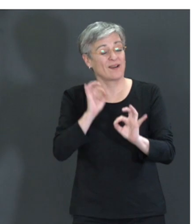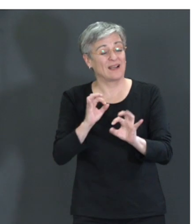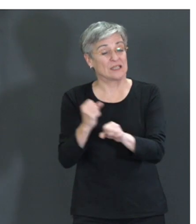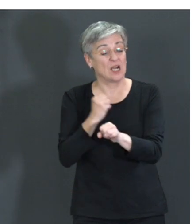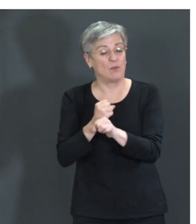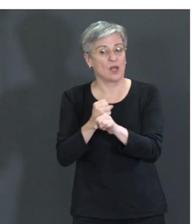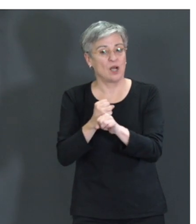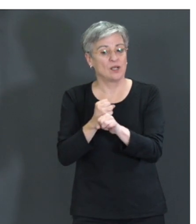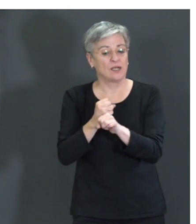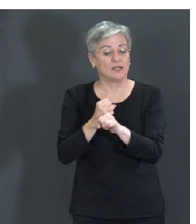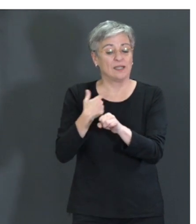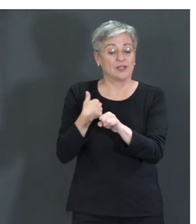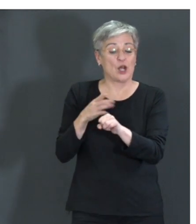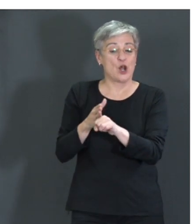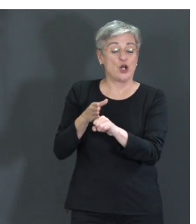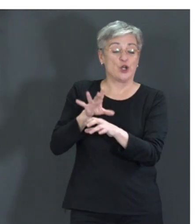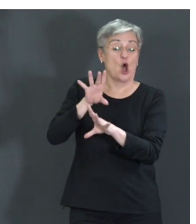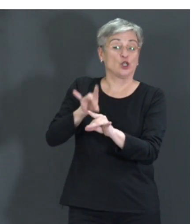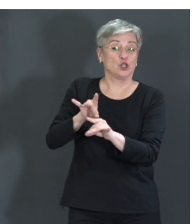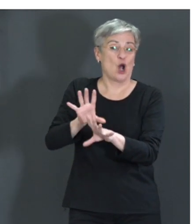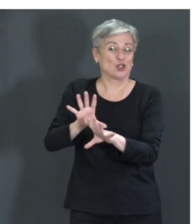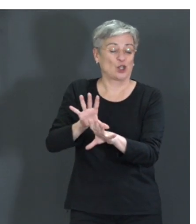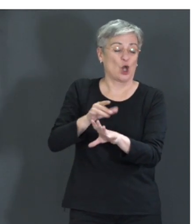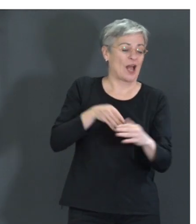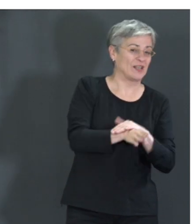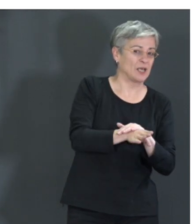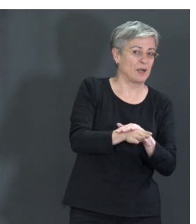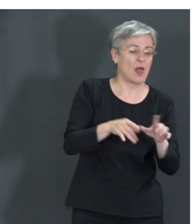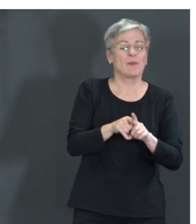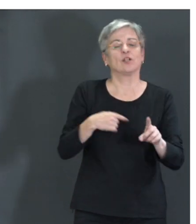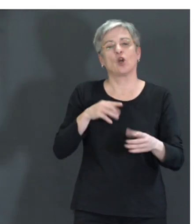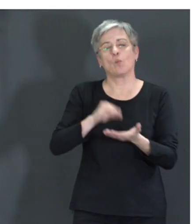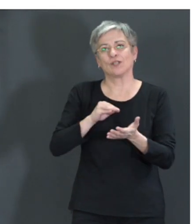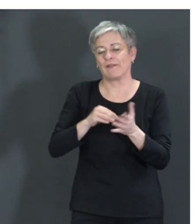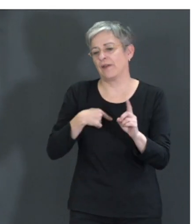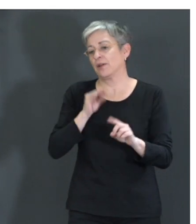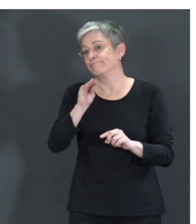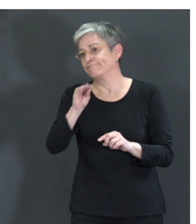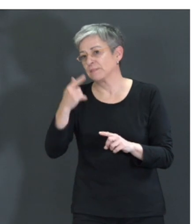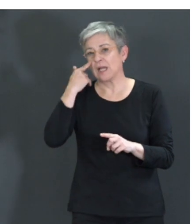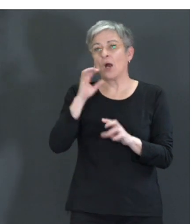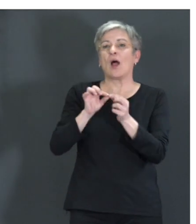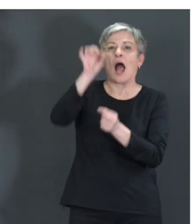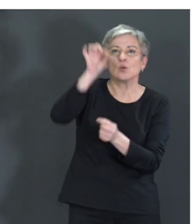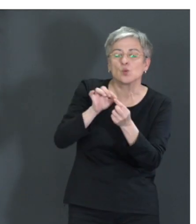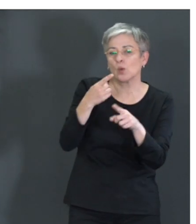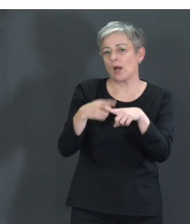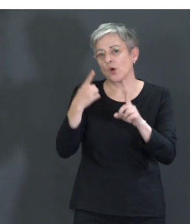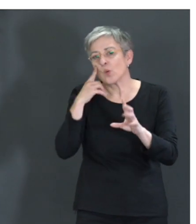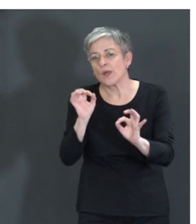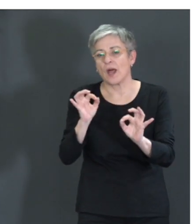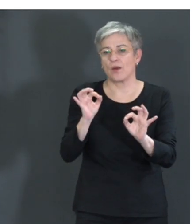auditoría, no puedo evitar ir identificando, oye, mira, que esto lo tenéis demasiado alto, esto tenerlo en cuenta, ¿no?